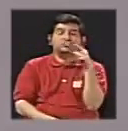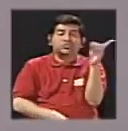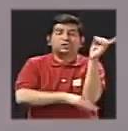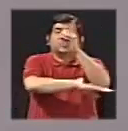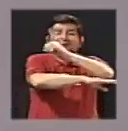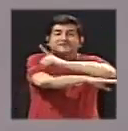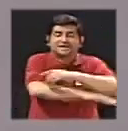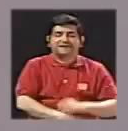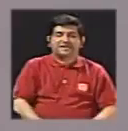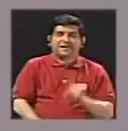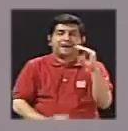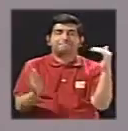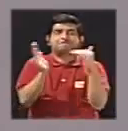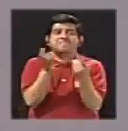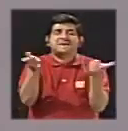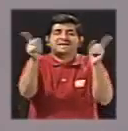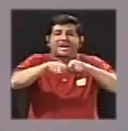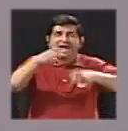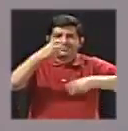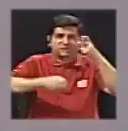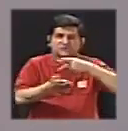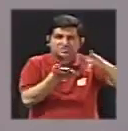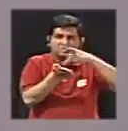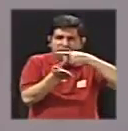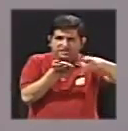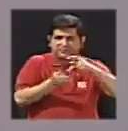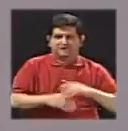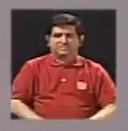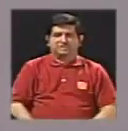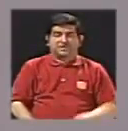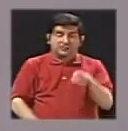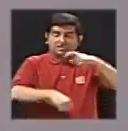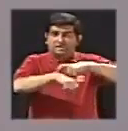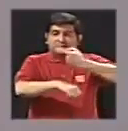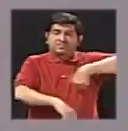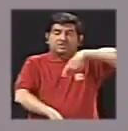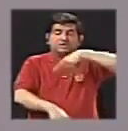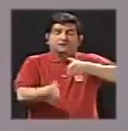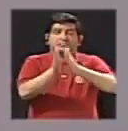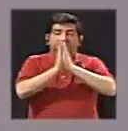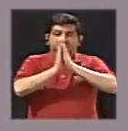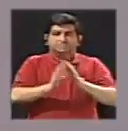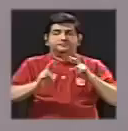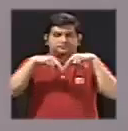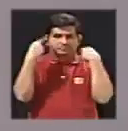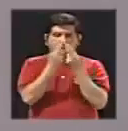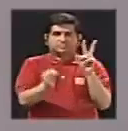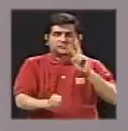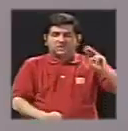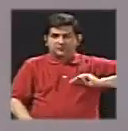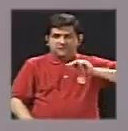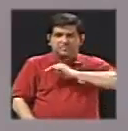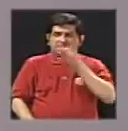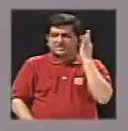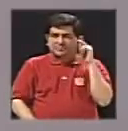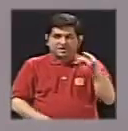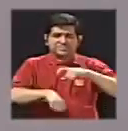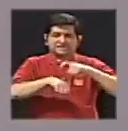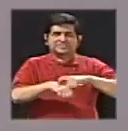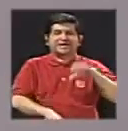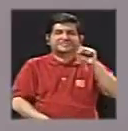día, 1,000 casos de problemas de salario. En ese momento nosotros pedimos una audiencia con la viceministra de ese entonces, doña